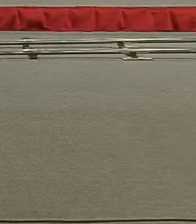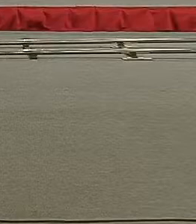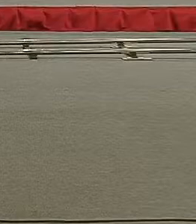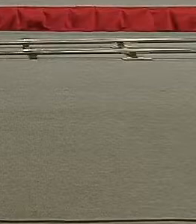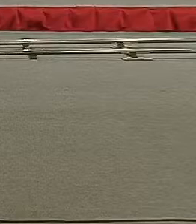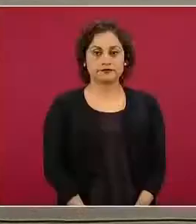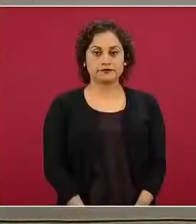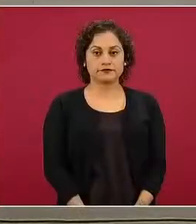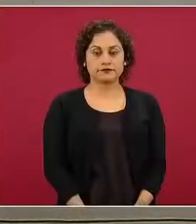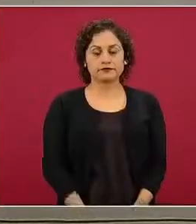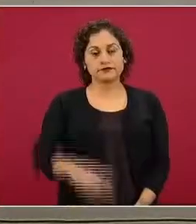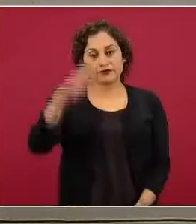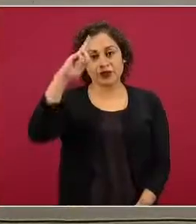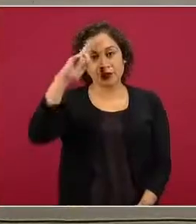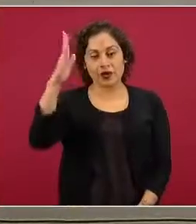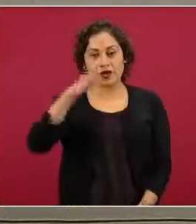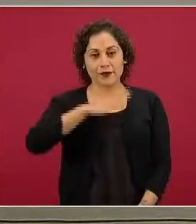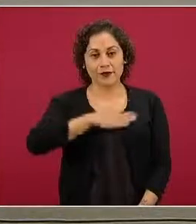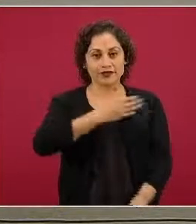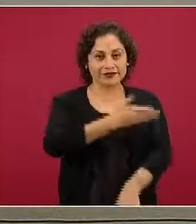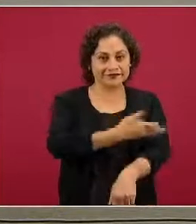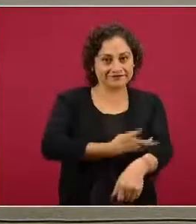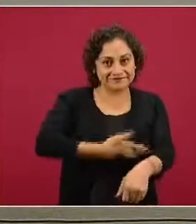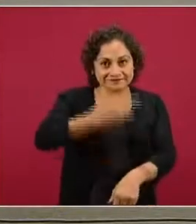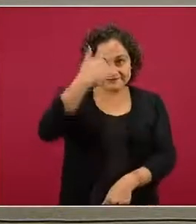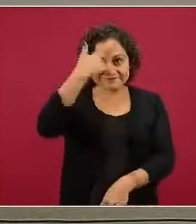buenas noches, buenas tardes, noches.